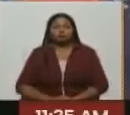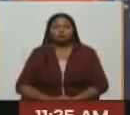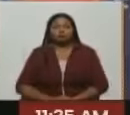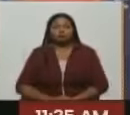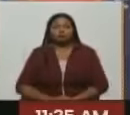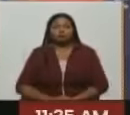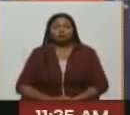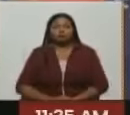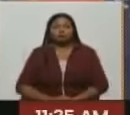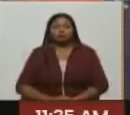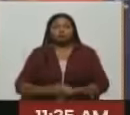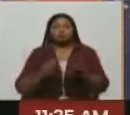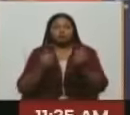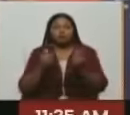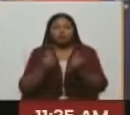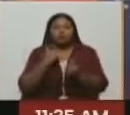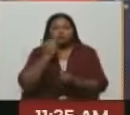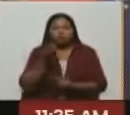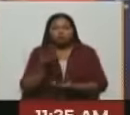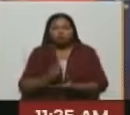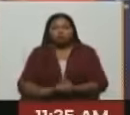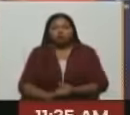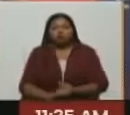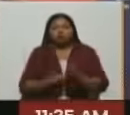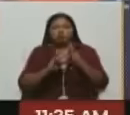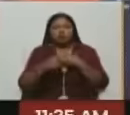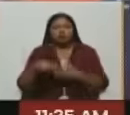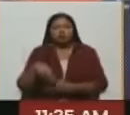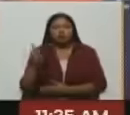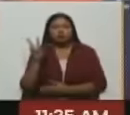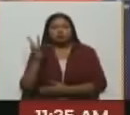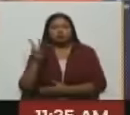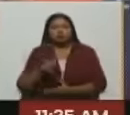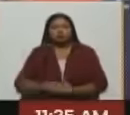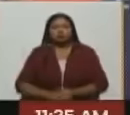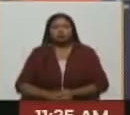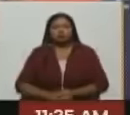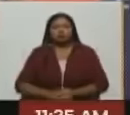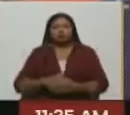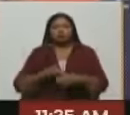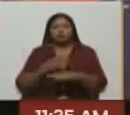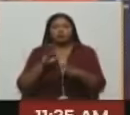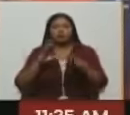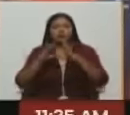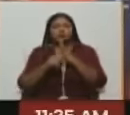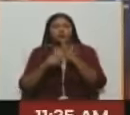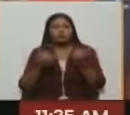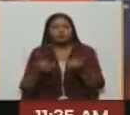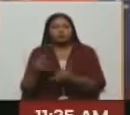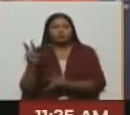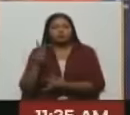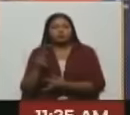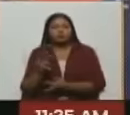dinero sucio, robado a Venezuela y producto del narcotráfico.